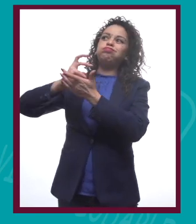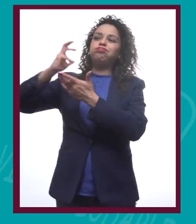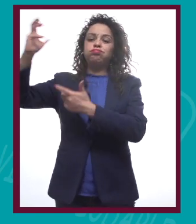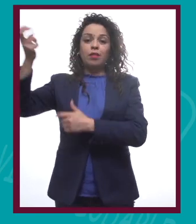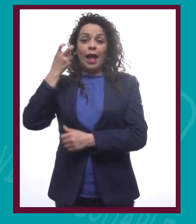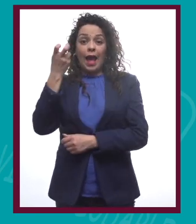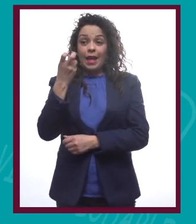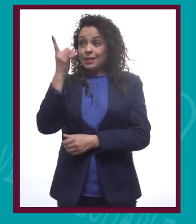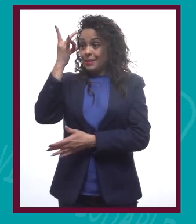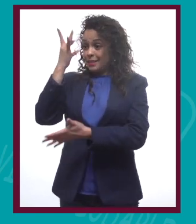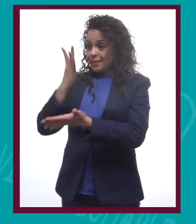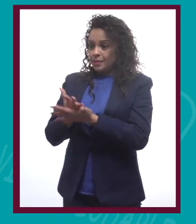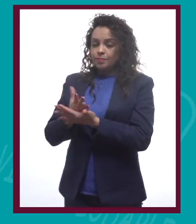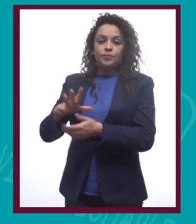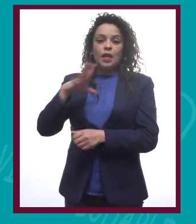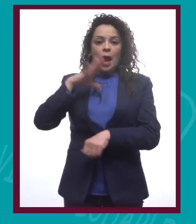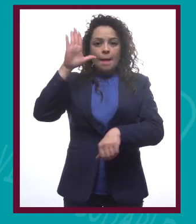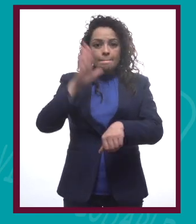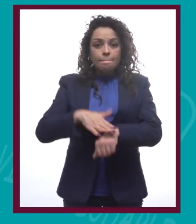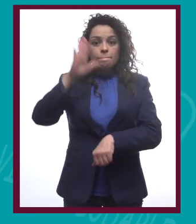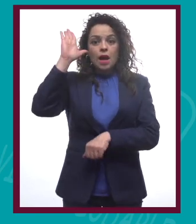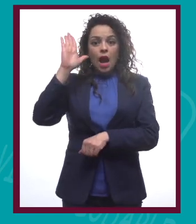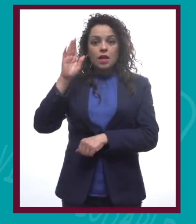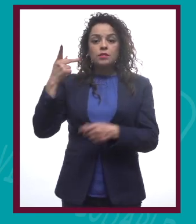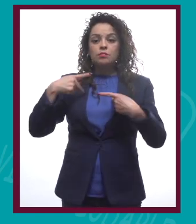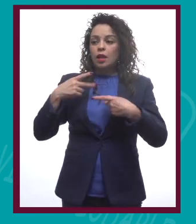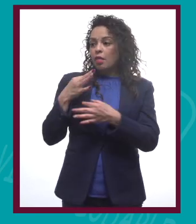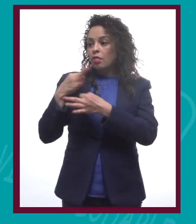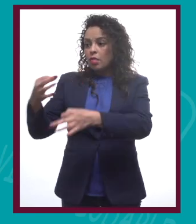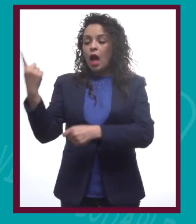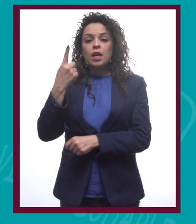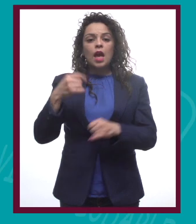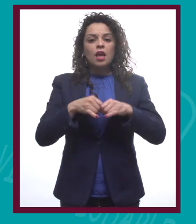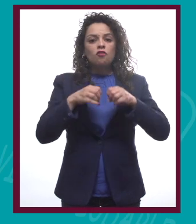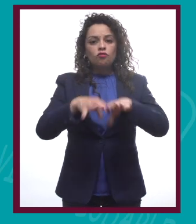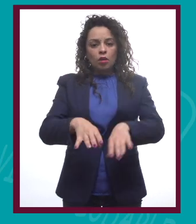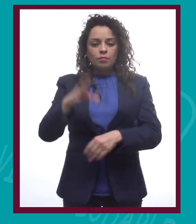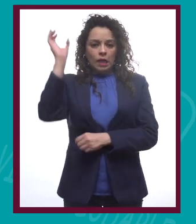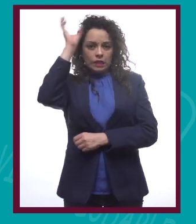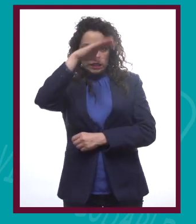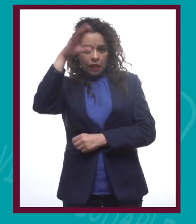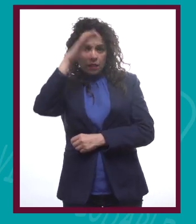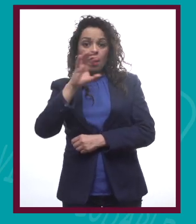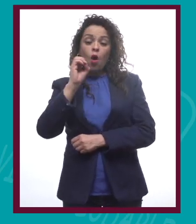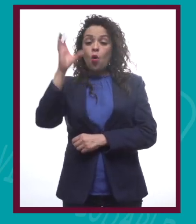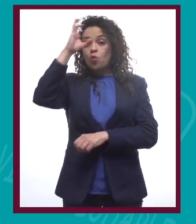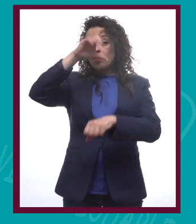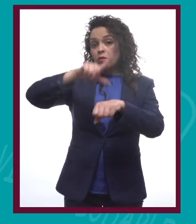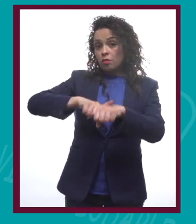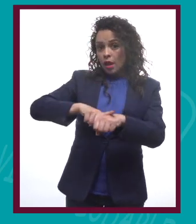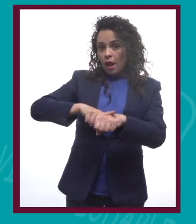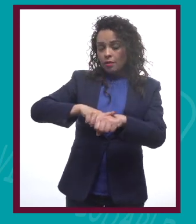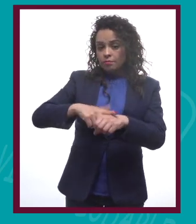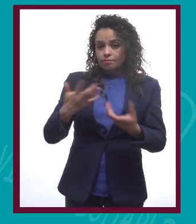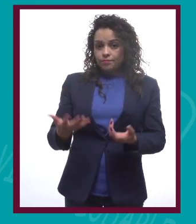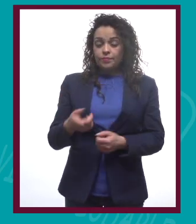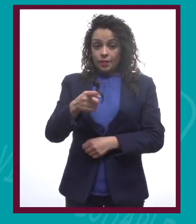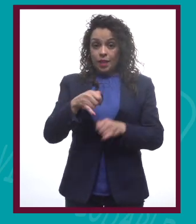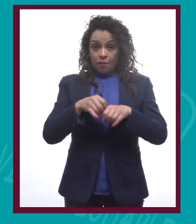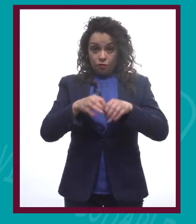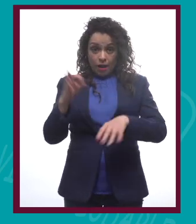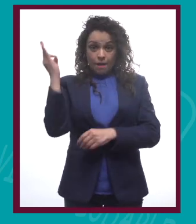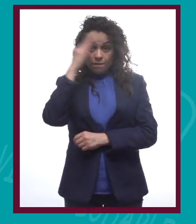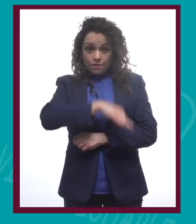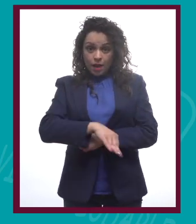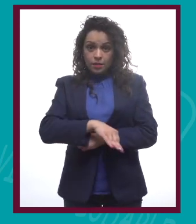o espectacular, por ese solo hecho, tenga más penetración que una información científica o cultural, por ejemplo. Con